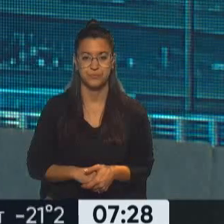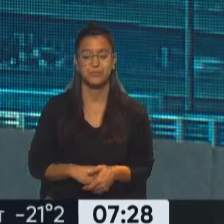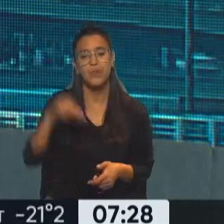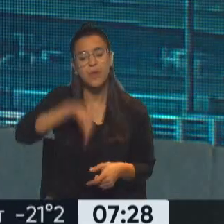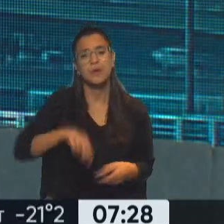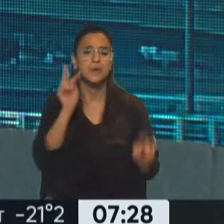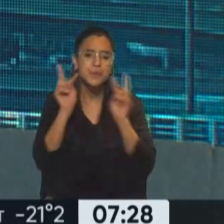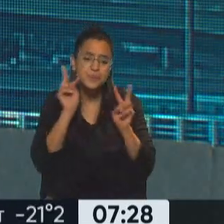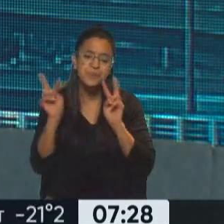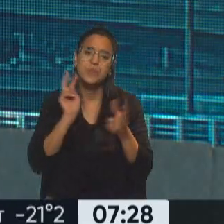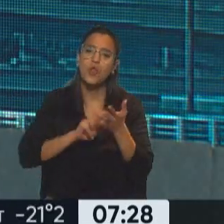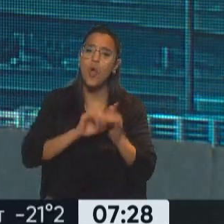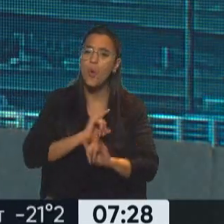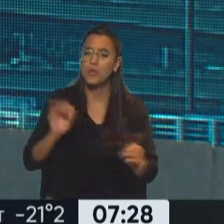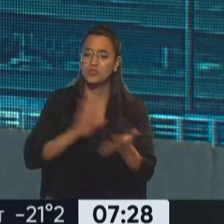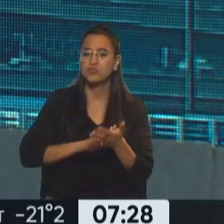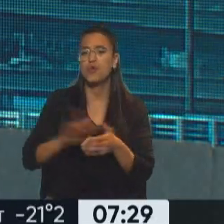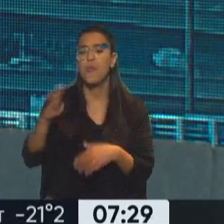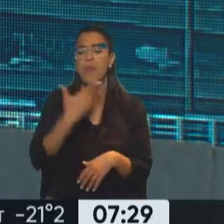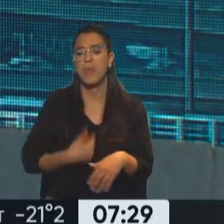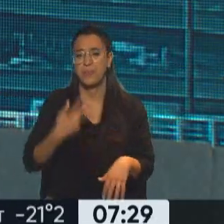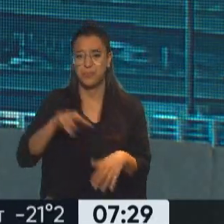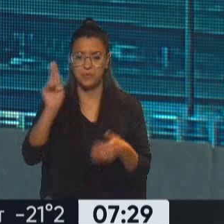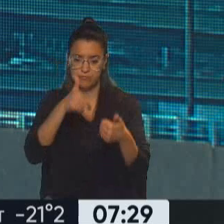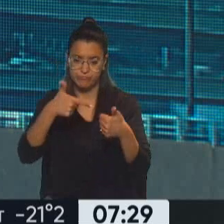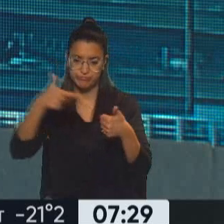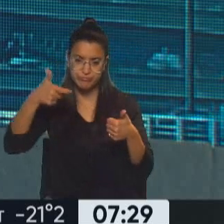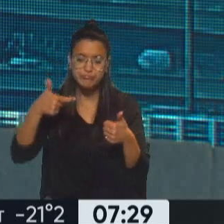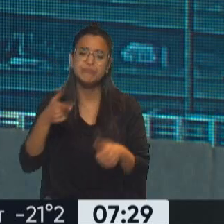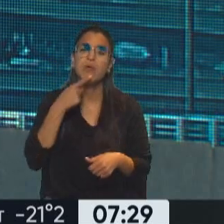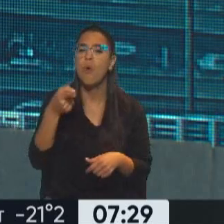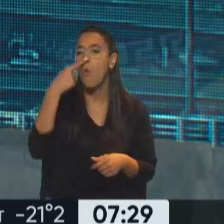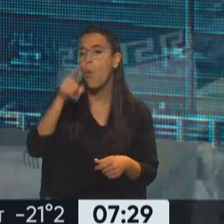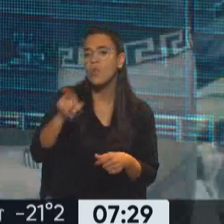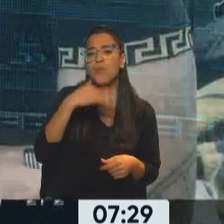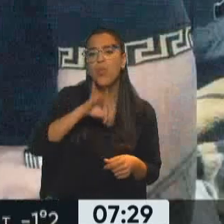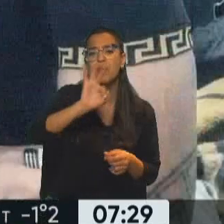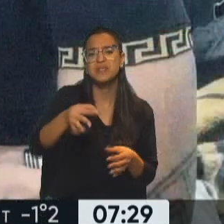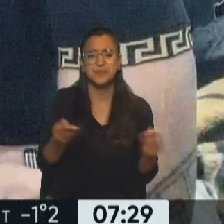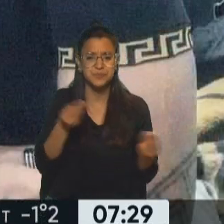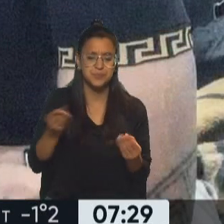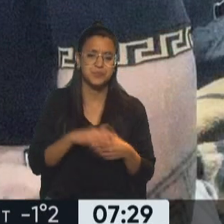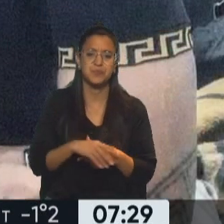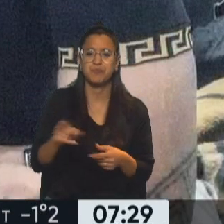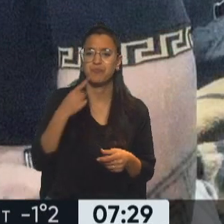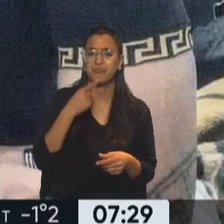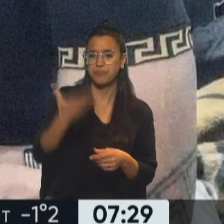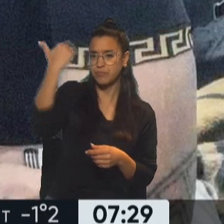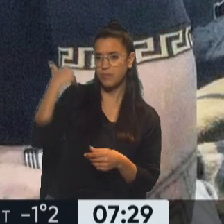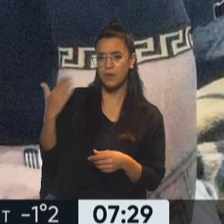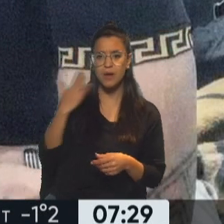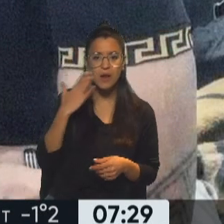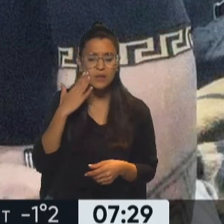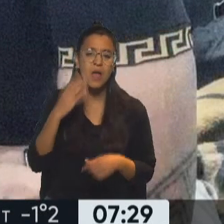Vamos a repasar las novedades en el caso del atentado a la vicepresidenta de la Nación. ¿Qué es lo último que tiene que saber la gente, Néstor? Desde primera hora de la tarde de